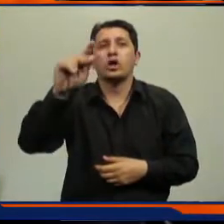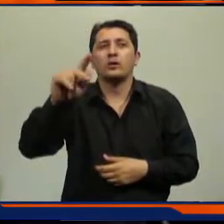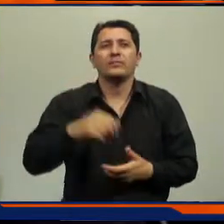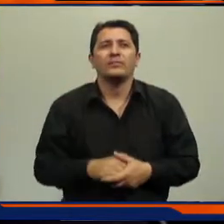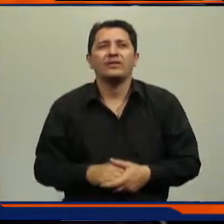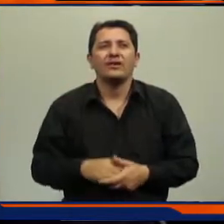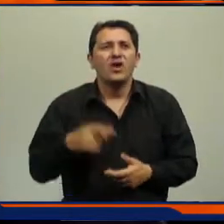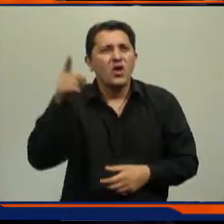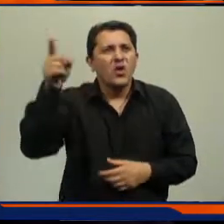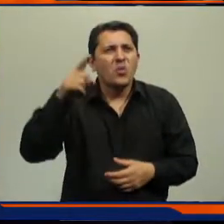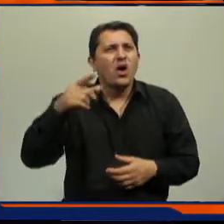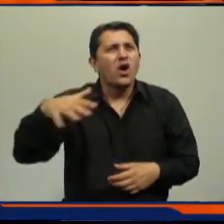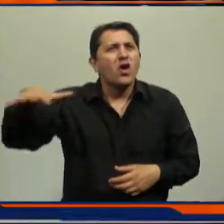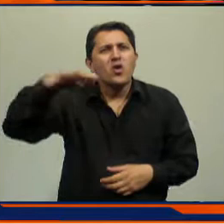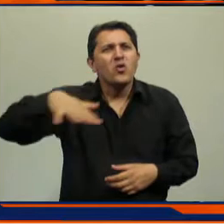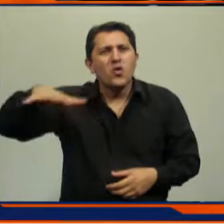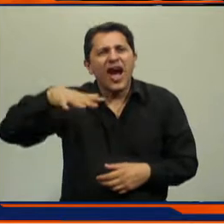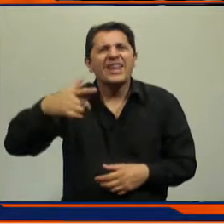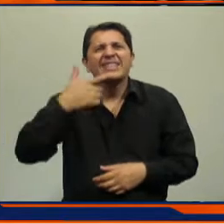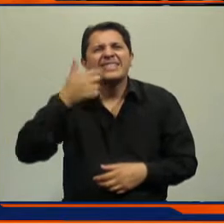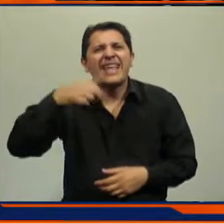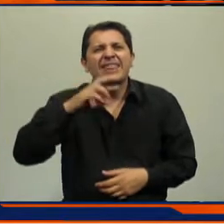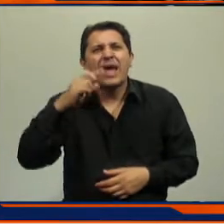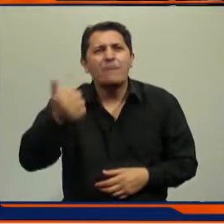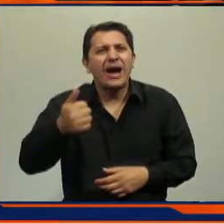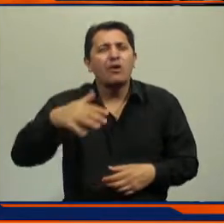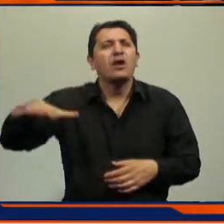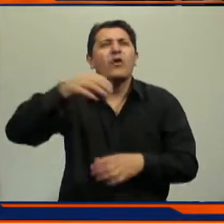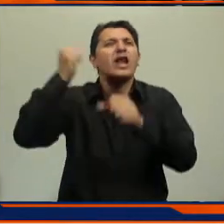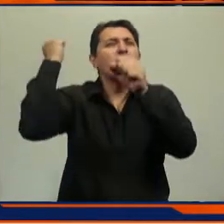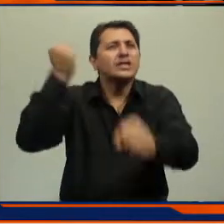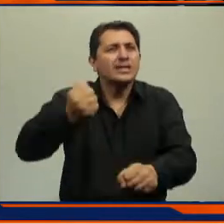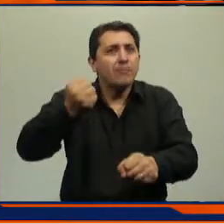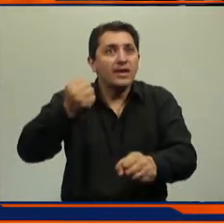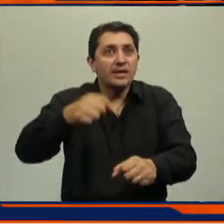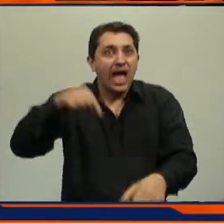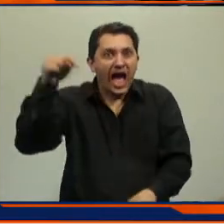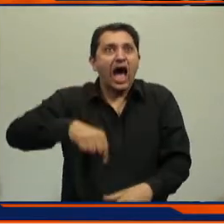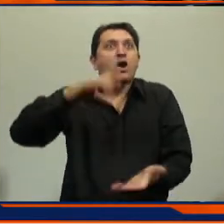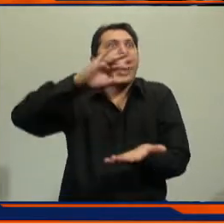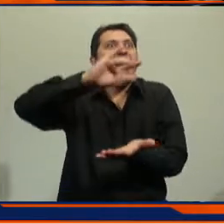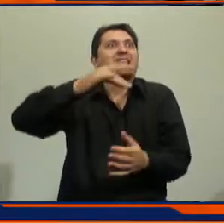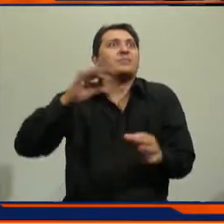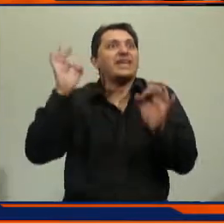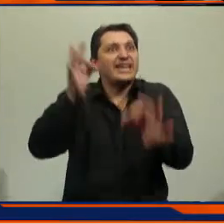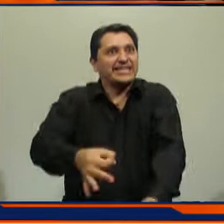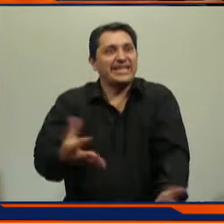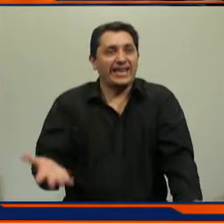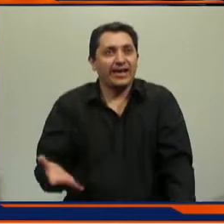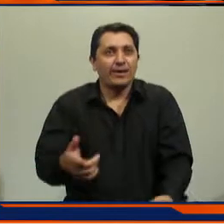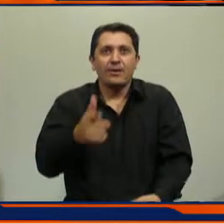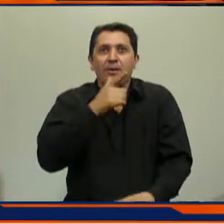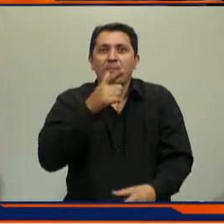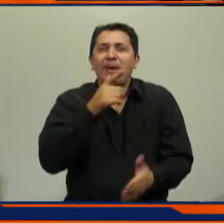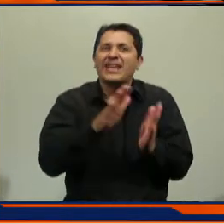Del barrio Bravo de Santa Paula, en el corazón de José Cepaz, a las luces de Las Vegas. Parece un título